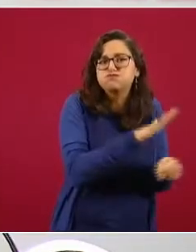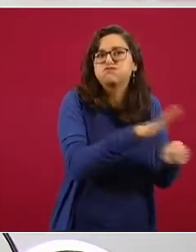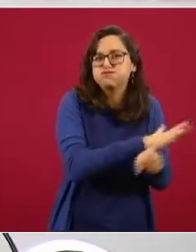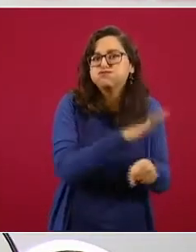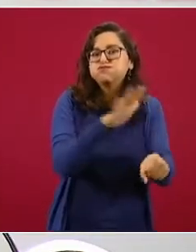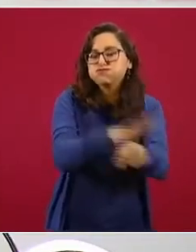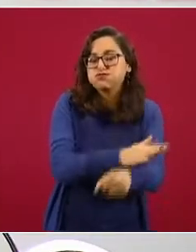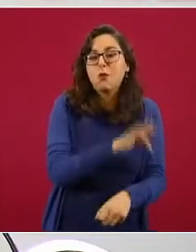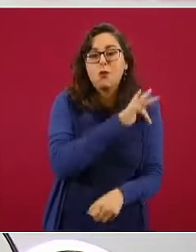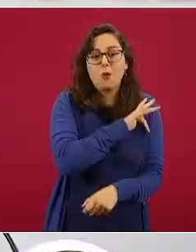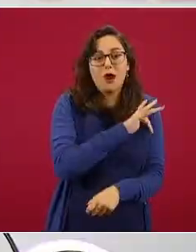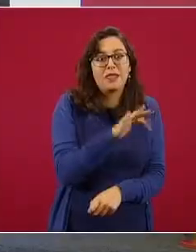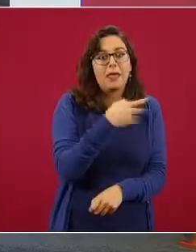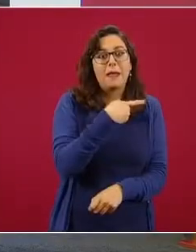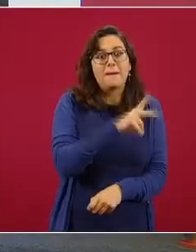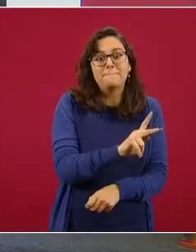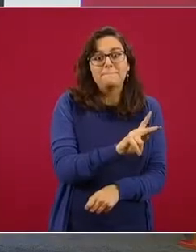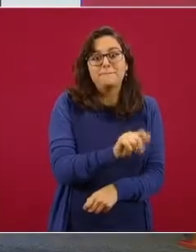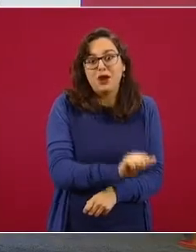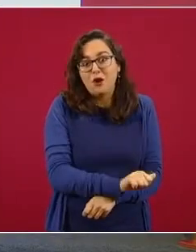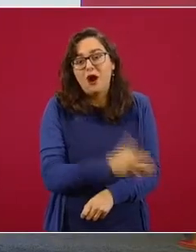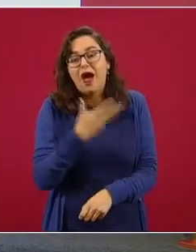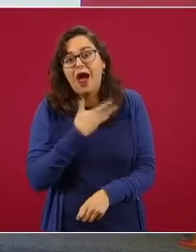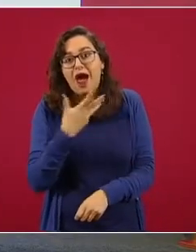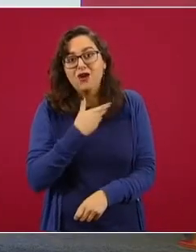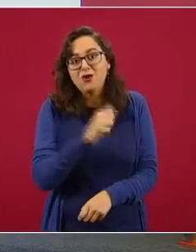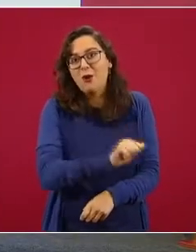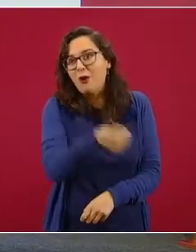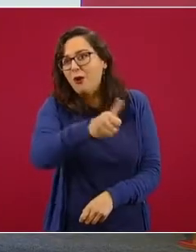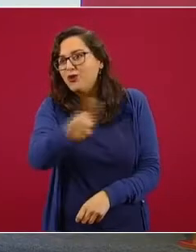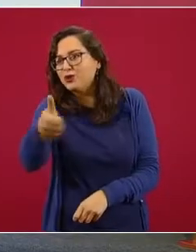muy cambiante. 911